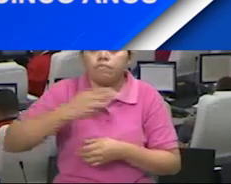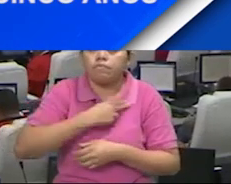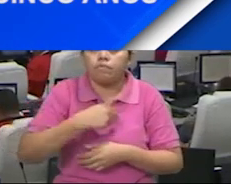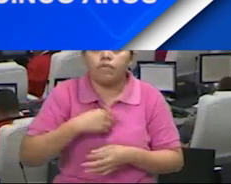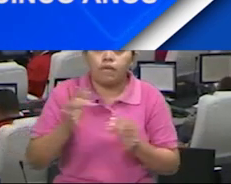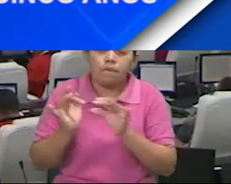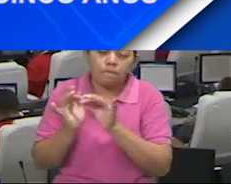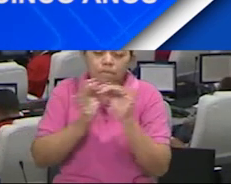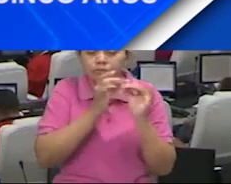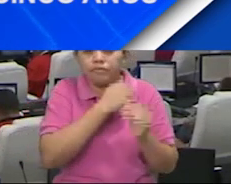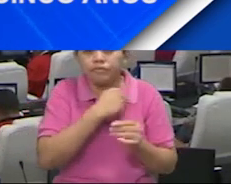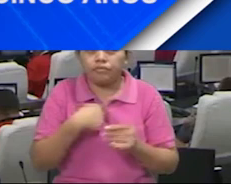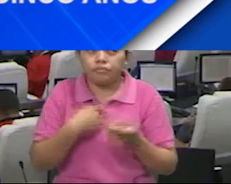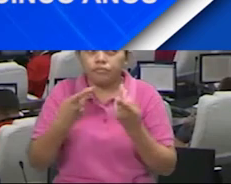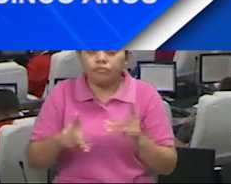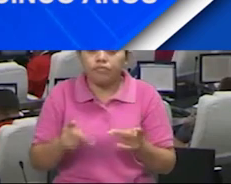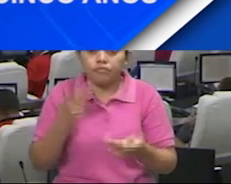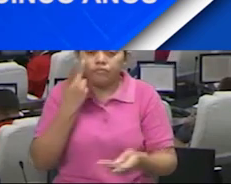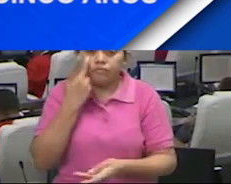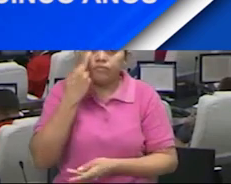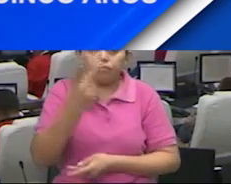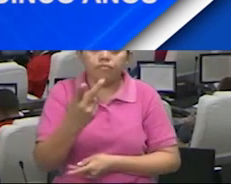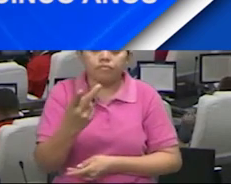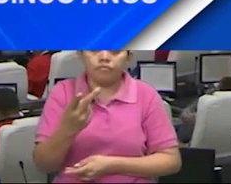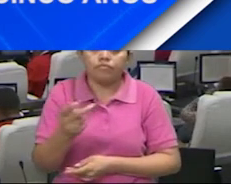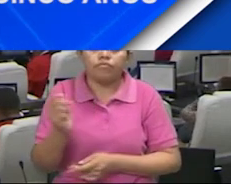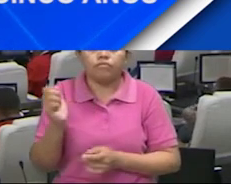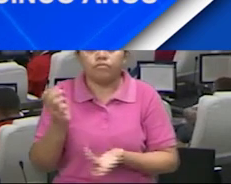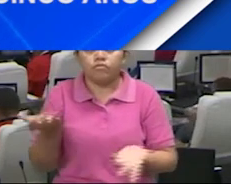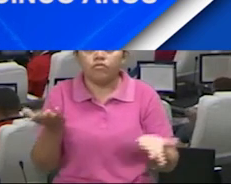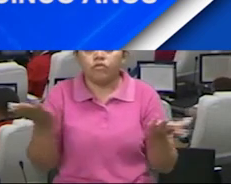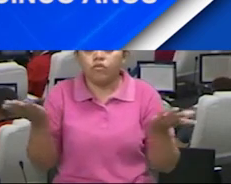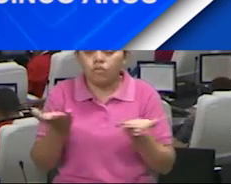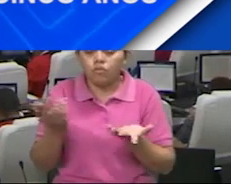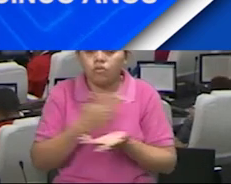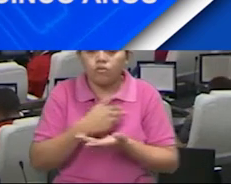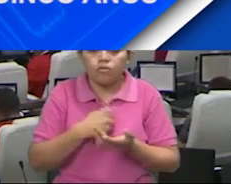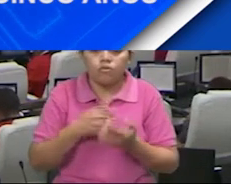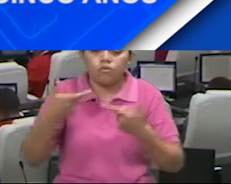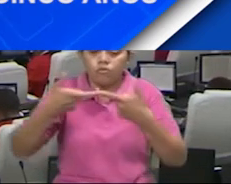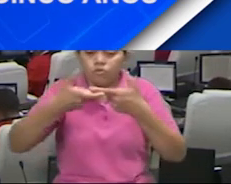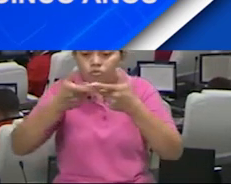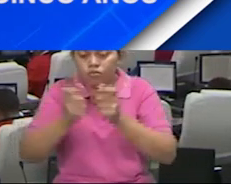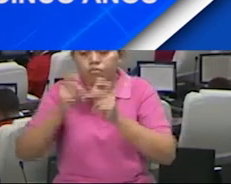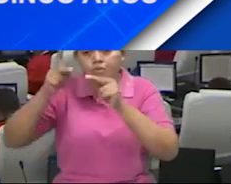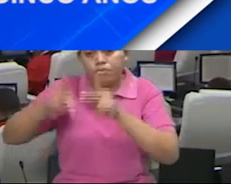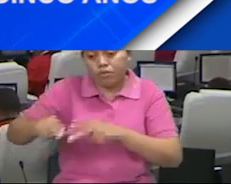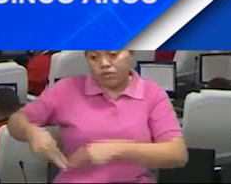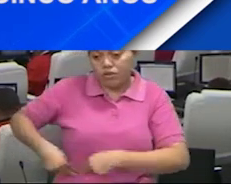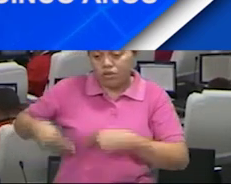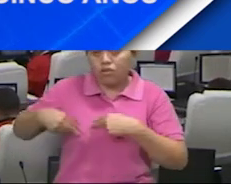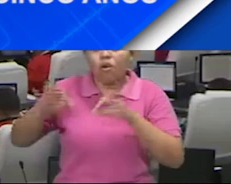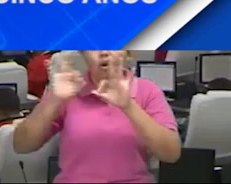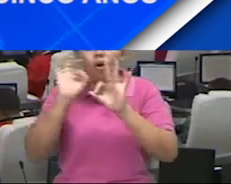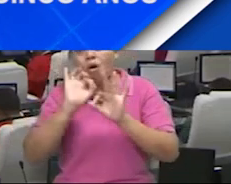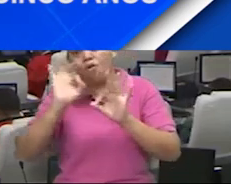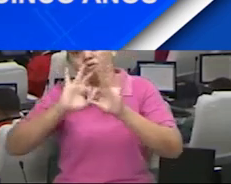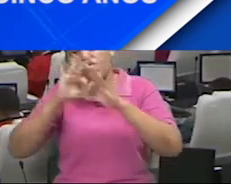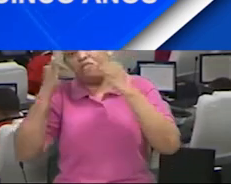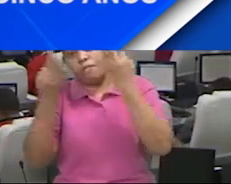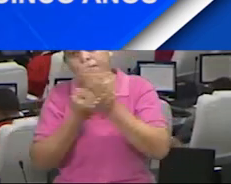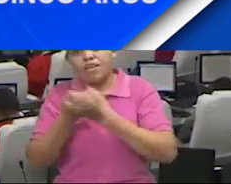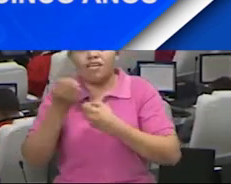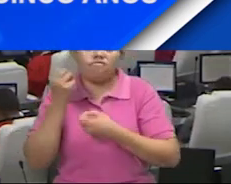César Orozco. Los miembros de la Comisión de Educación, Cultura, Deportes y Medios de Comunicación Social